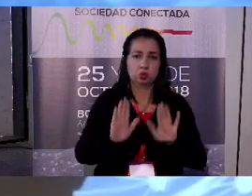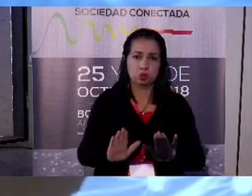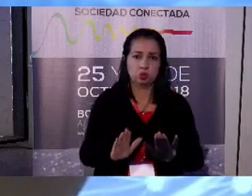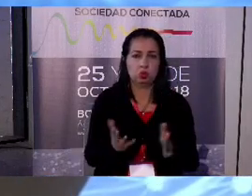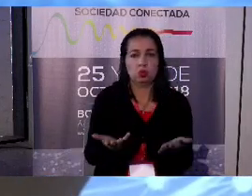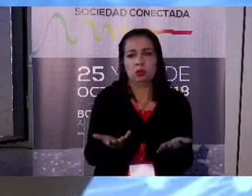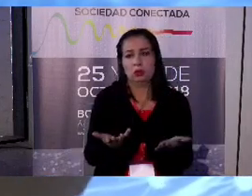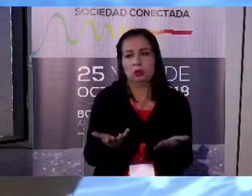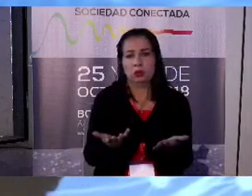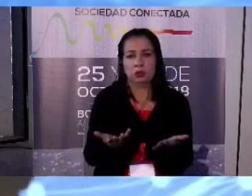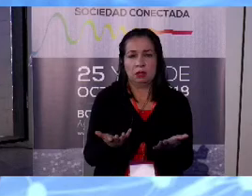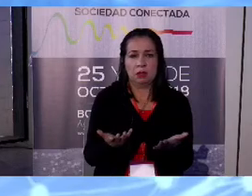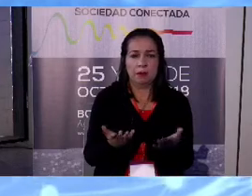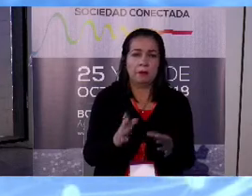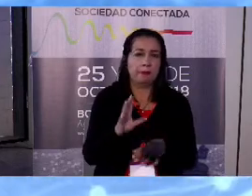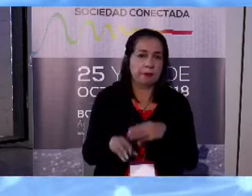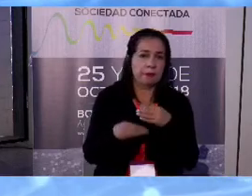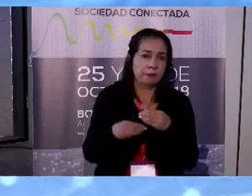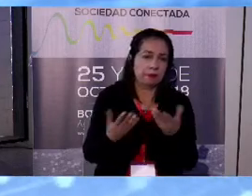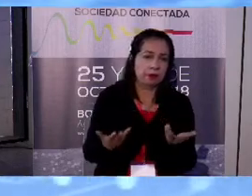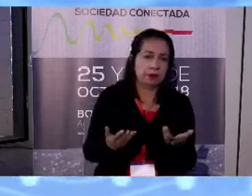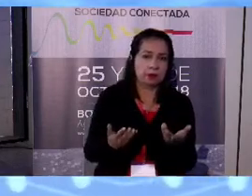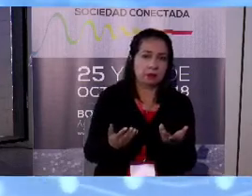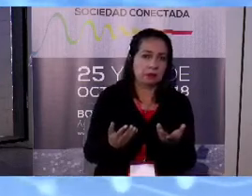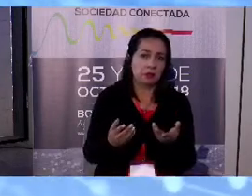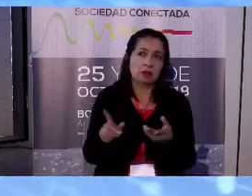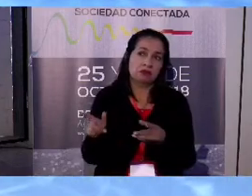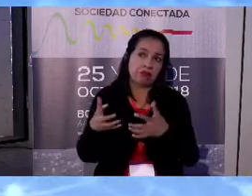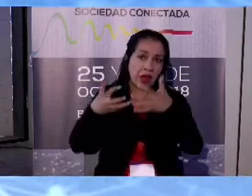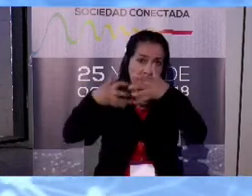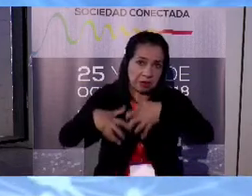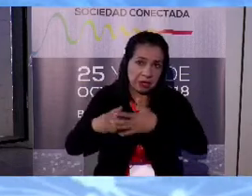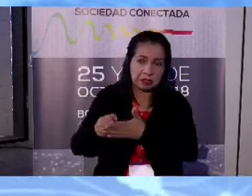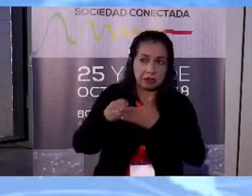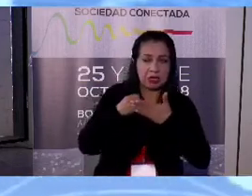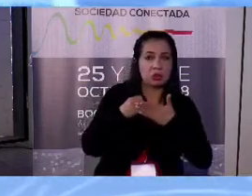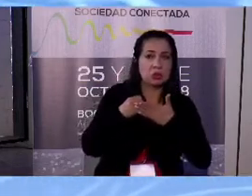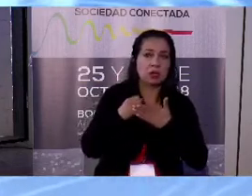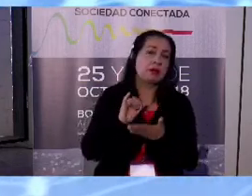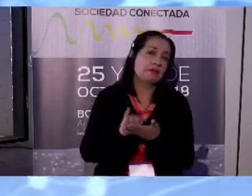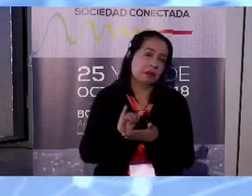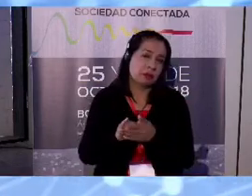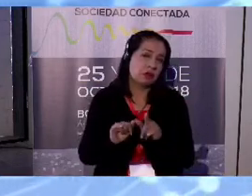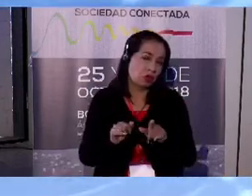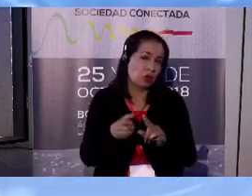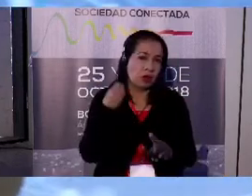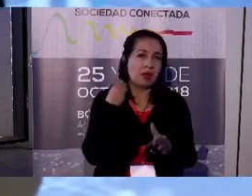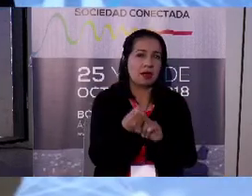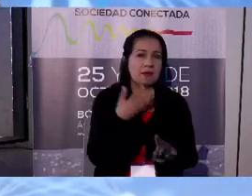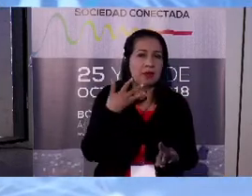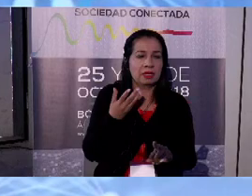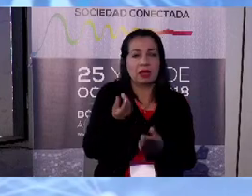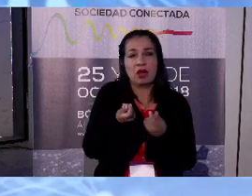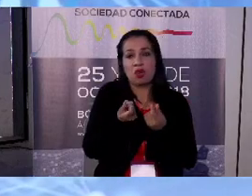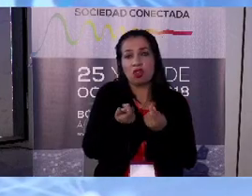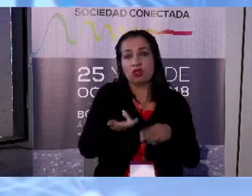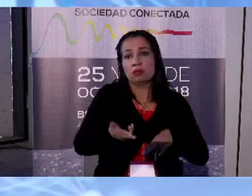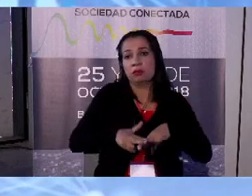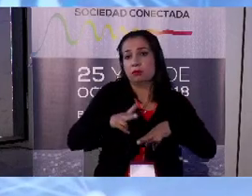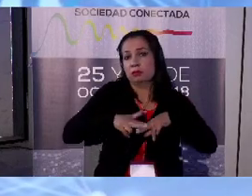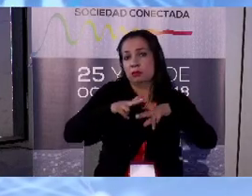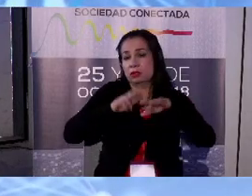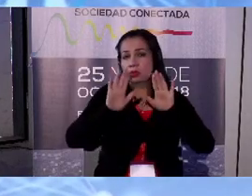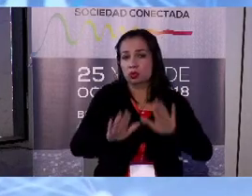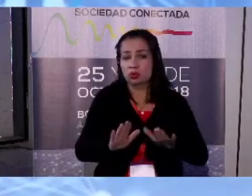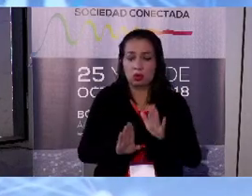y recurrir a un outsourcing todo esto causa un impacto en el costo del proyecto del costo